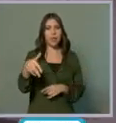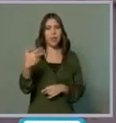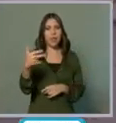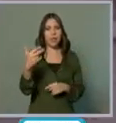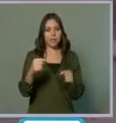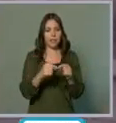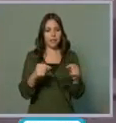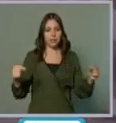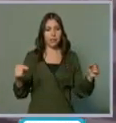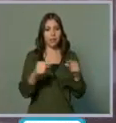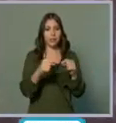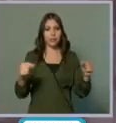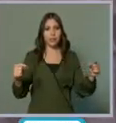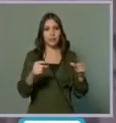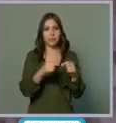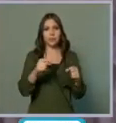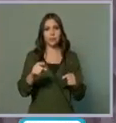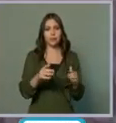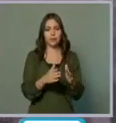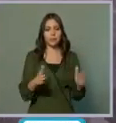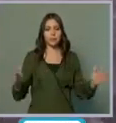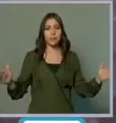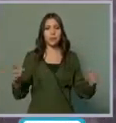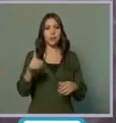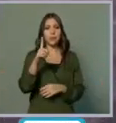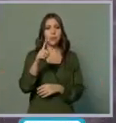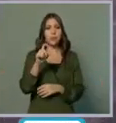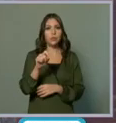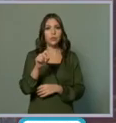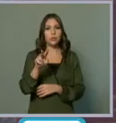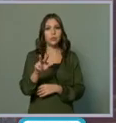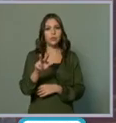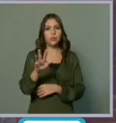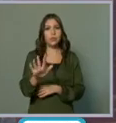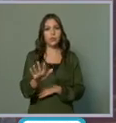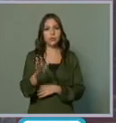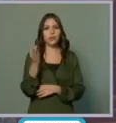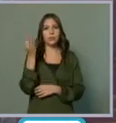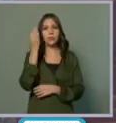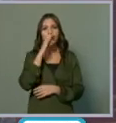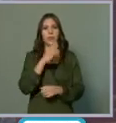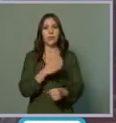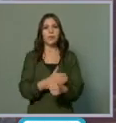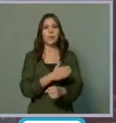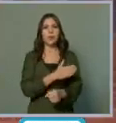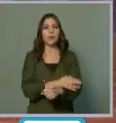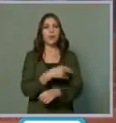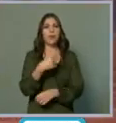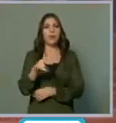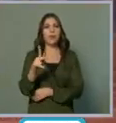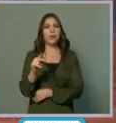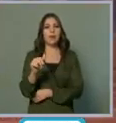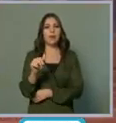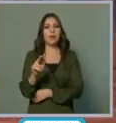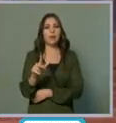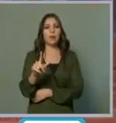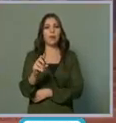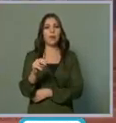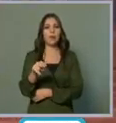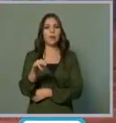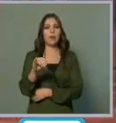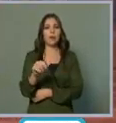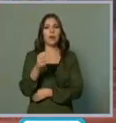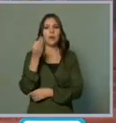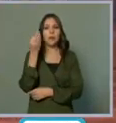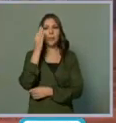respectivos puentes. Aunque mide 1,85, es ligero. Está hecho de madera de paulonia. Muy se bien. pulsa con 3 plectros de